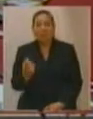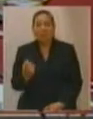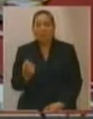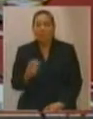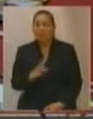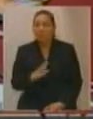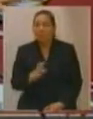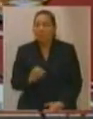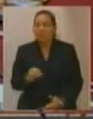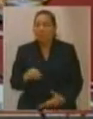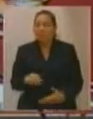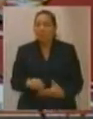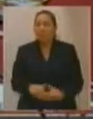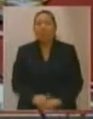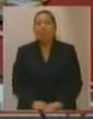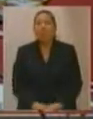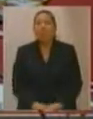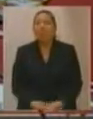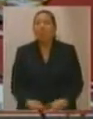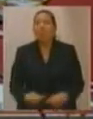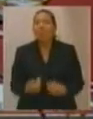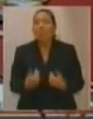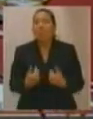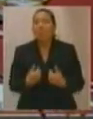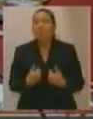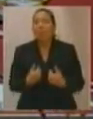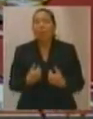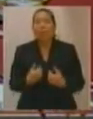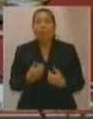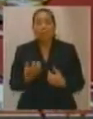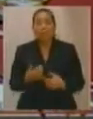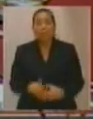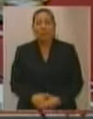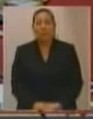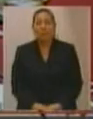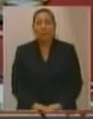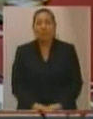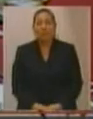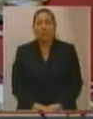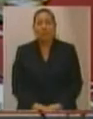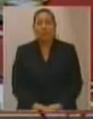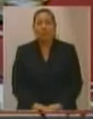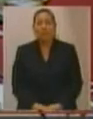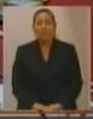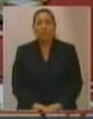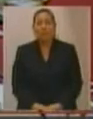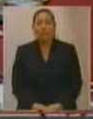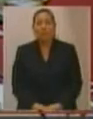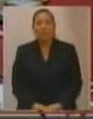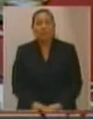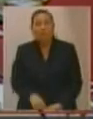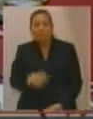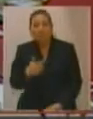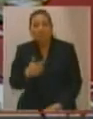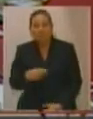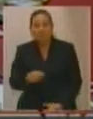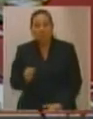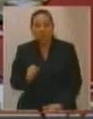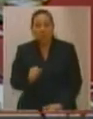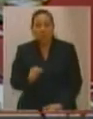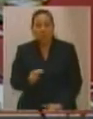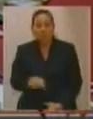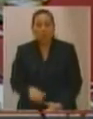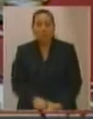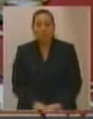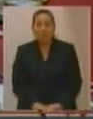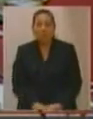y está en el YouTube, en un debate que yo tuve en Canal N con la señorita, miembro de la comunidad de lesbianas, la señorita Susel